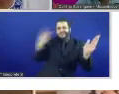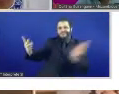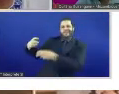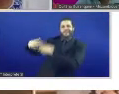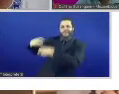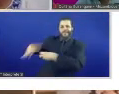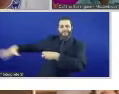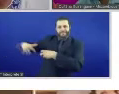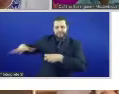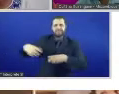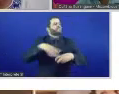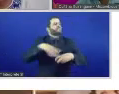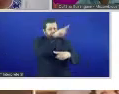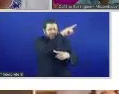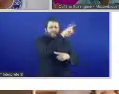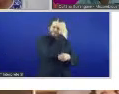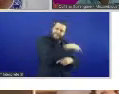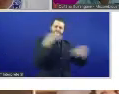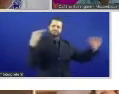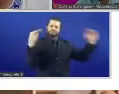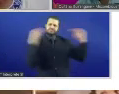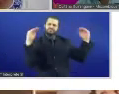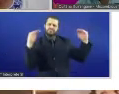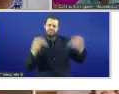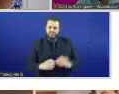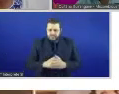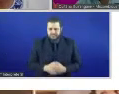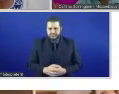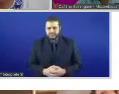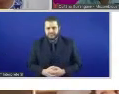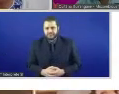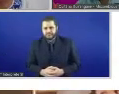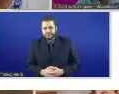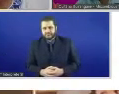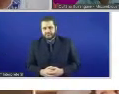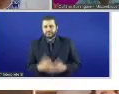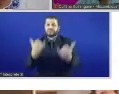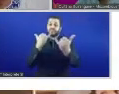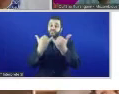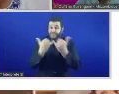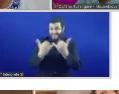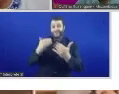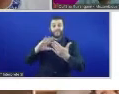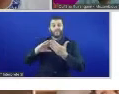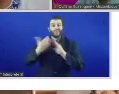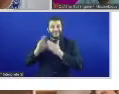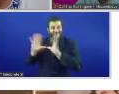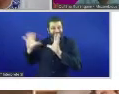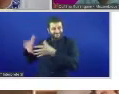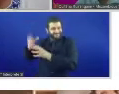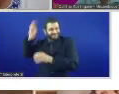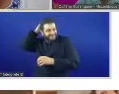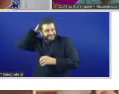incluyente. En el caso, por ejemplo, en las comunidades indígenas, cuando uno habla